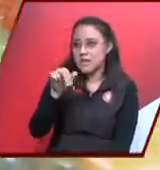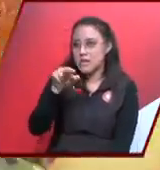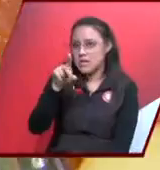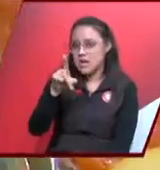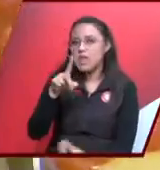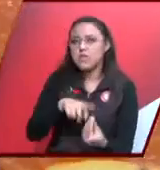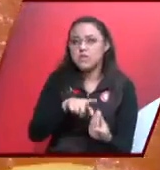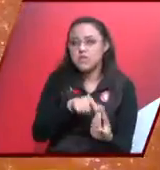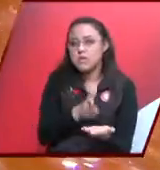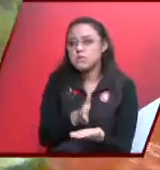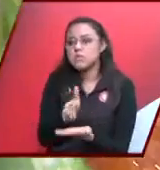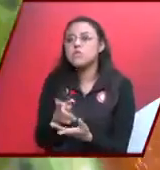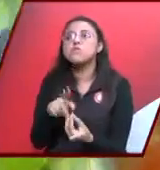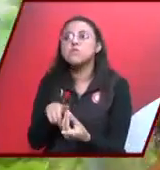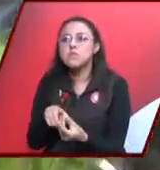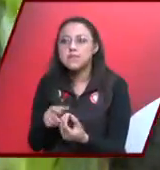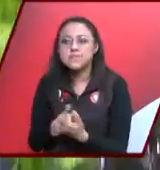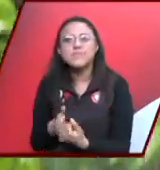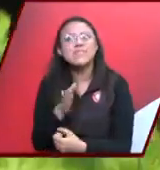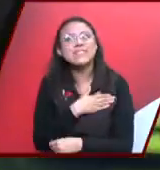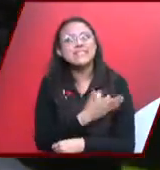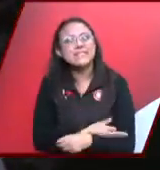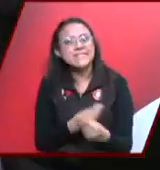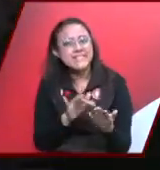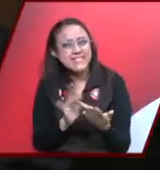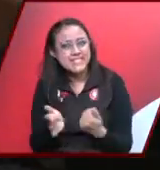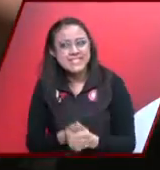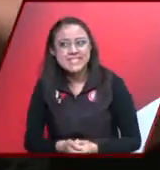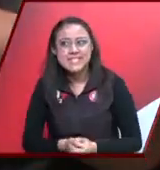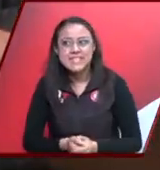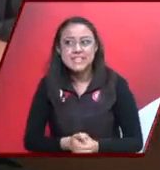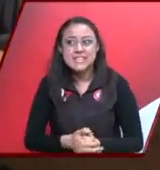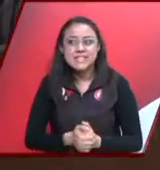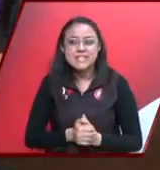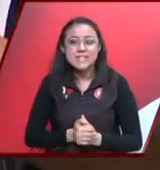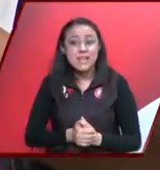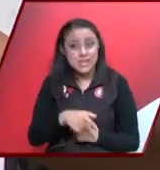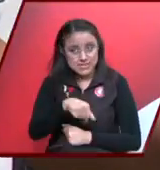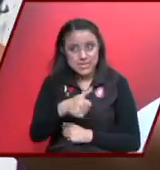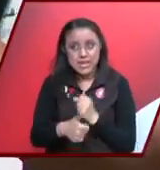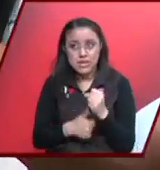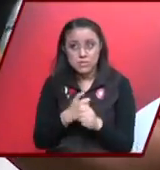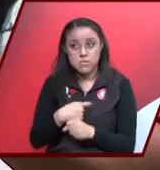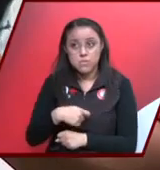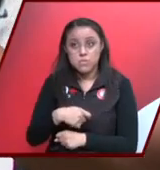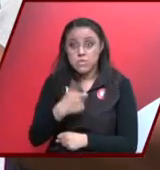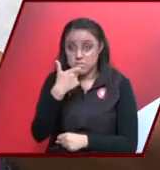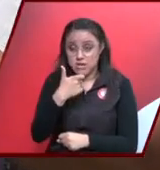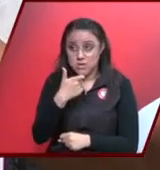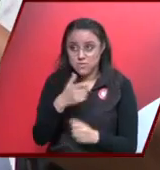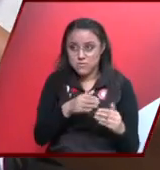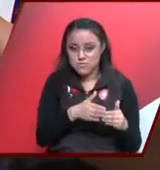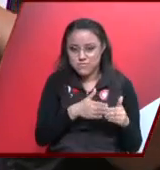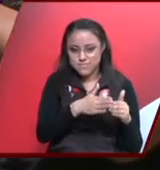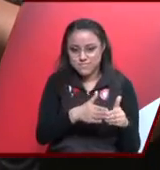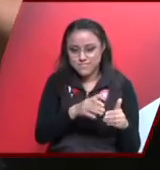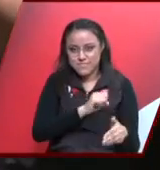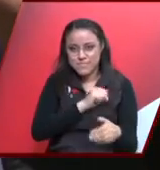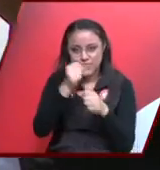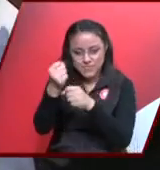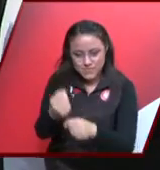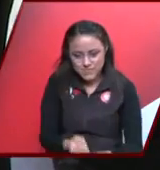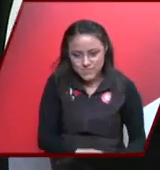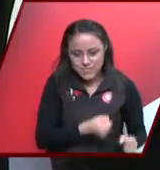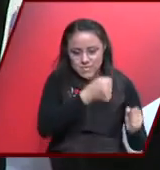hacia dónde parten, amigo. Buenas tardes, muchas gracias. Vamos a tener en esta ocasión unos recorridos especiales,